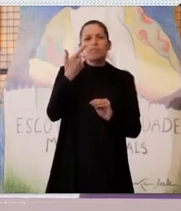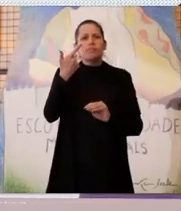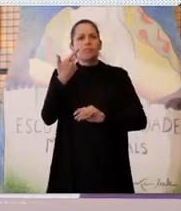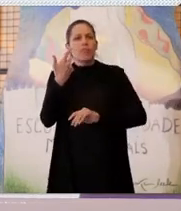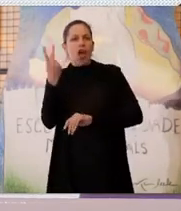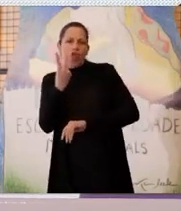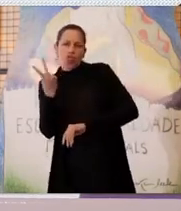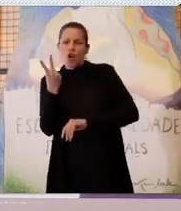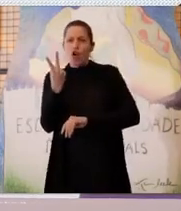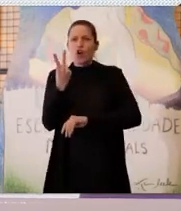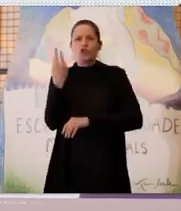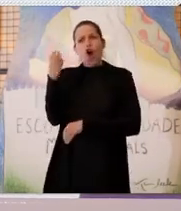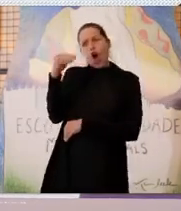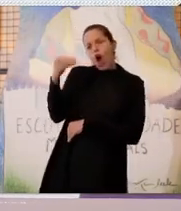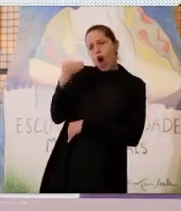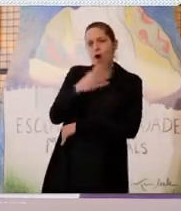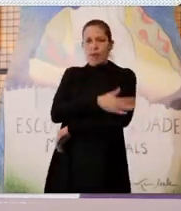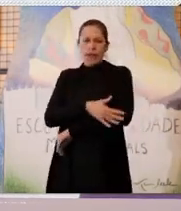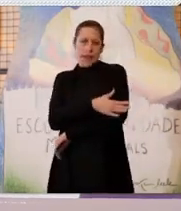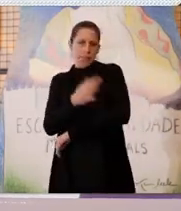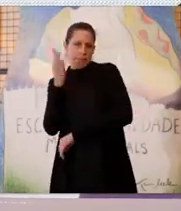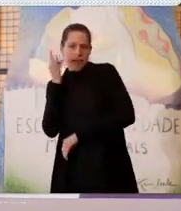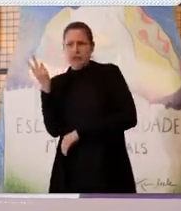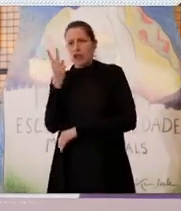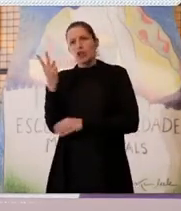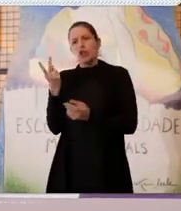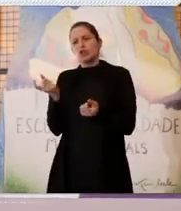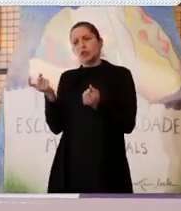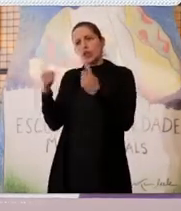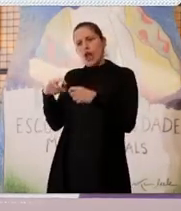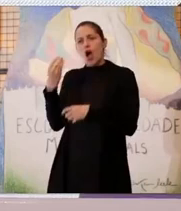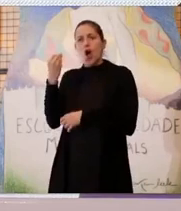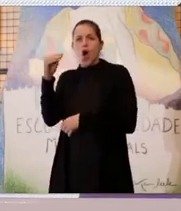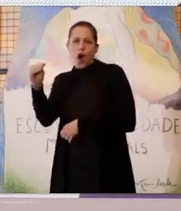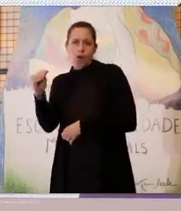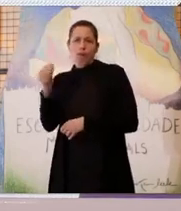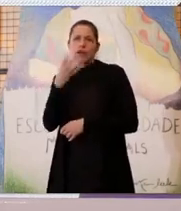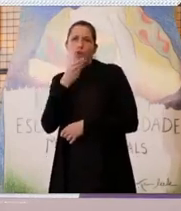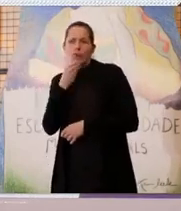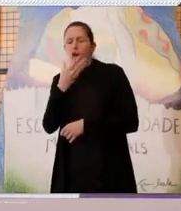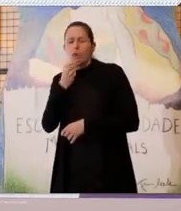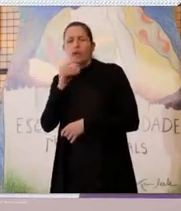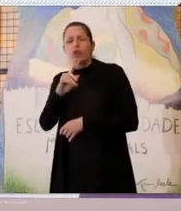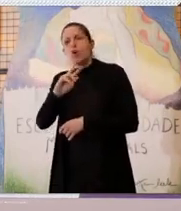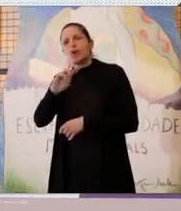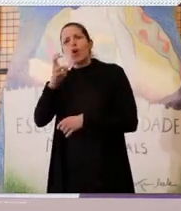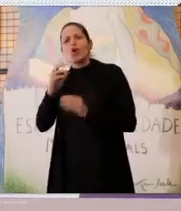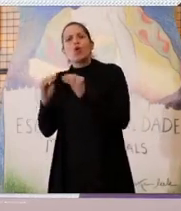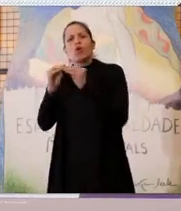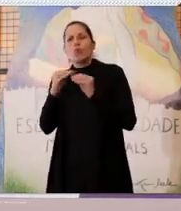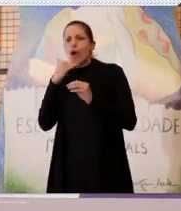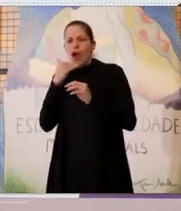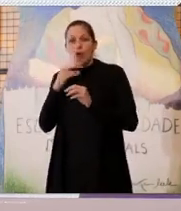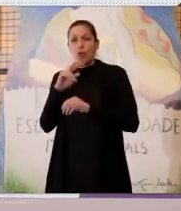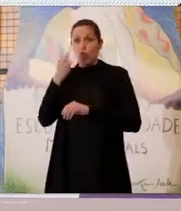Porque eran jóvenes y habían quedado Porque eran jóvenes y guapas no les dijo guapas digo jóvenes y no sé qué porque tenía mucho en común y eran dos primeras